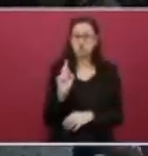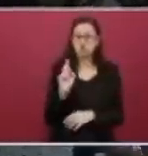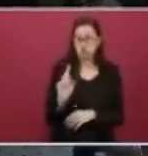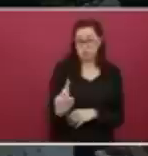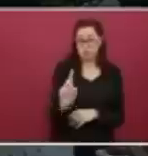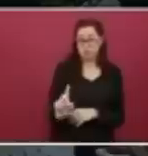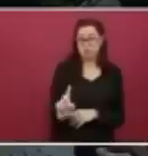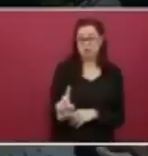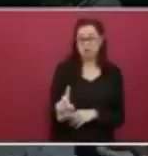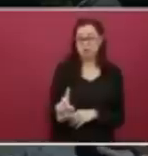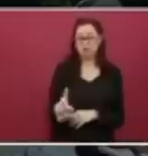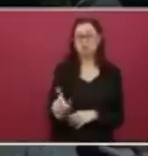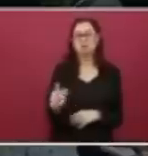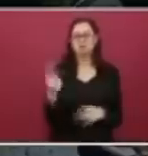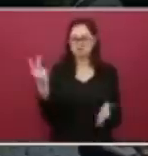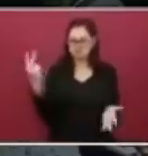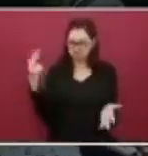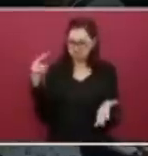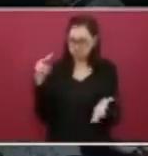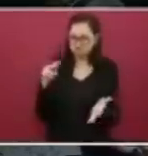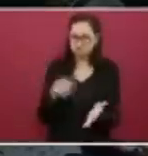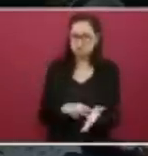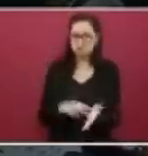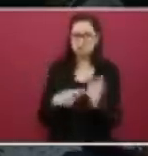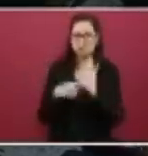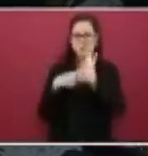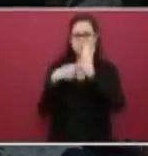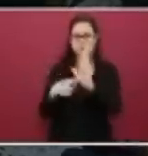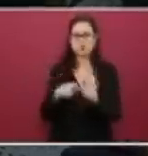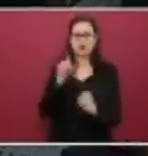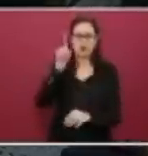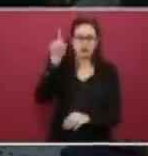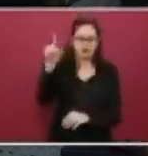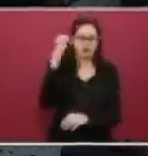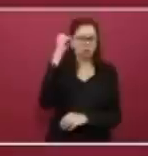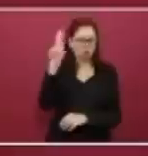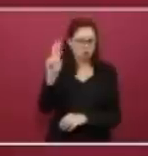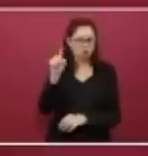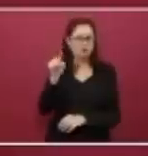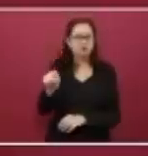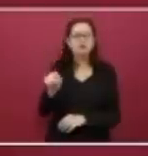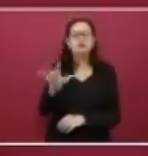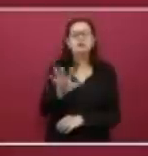a hacer la presentación en la plaza en cuautla